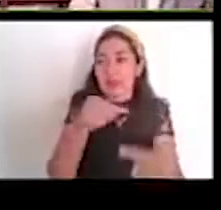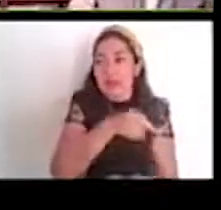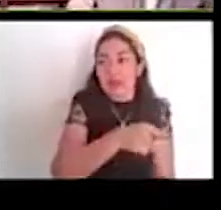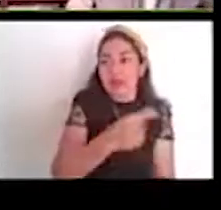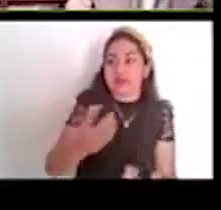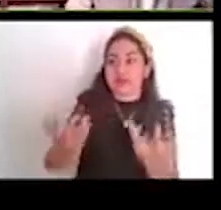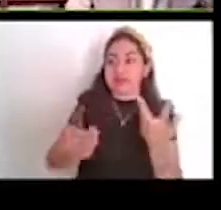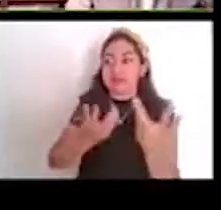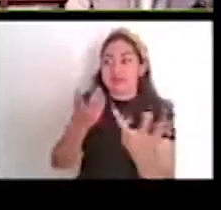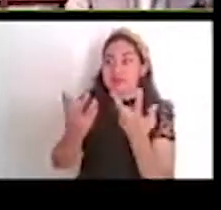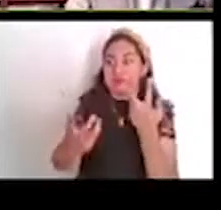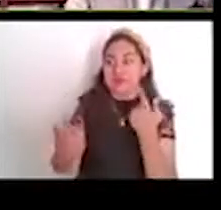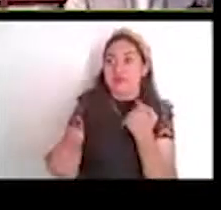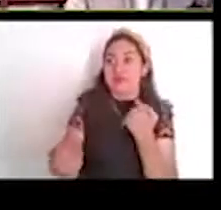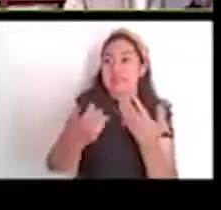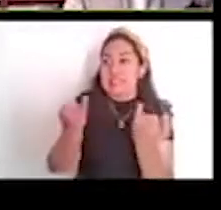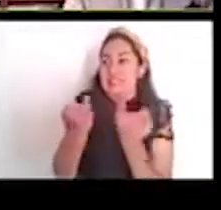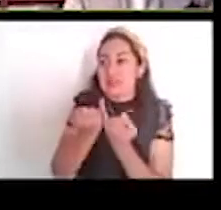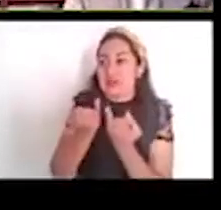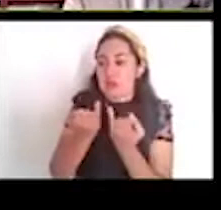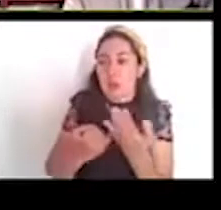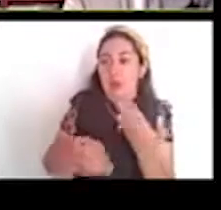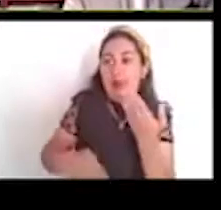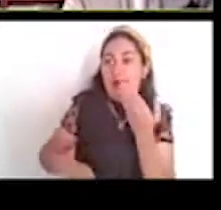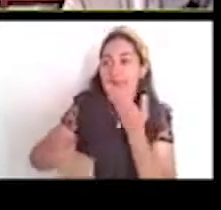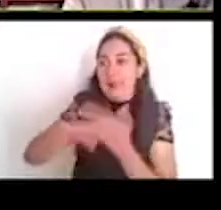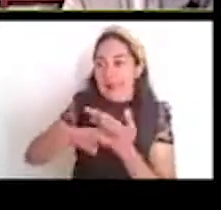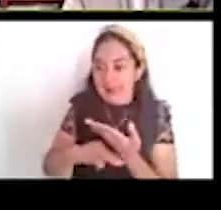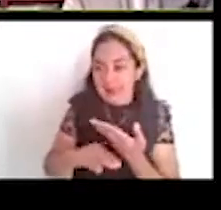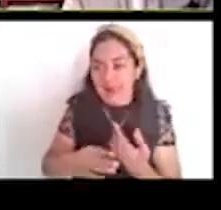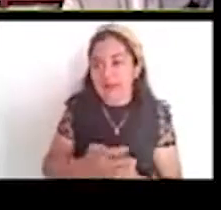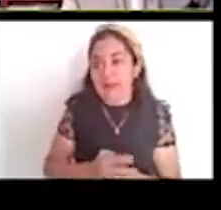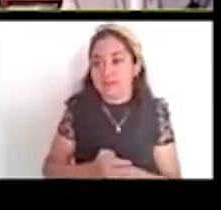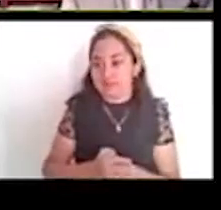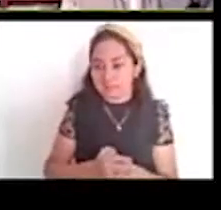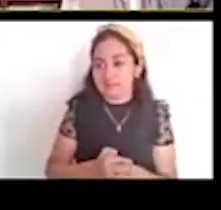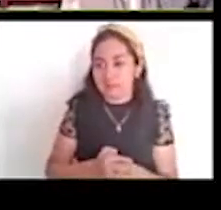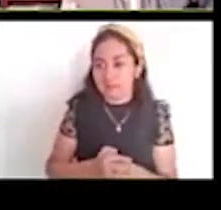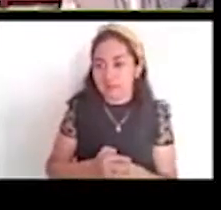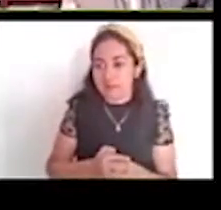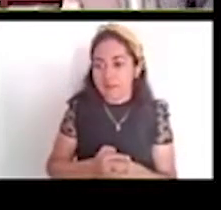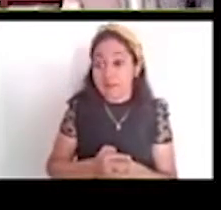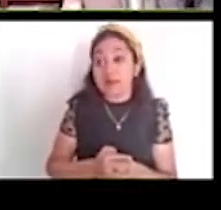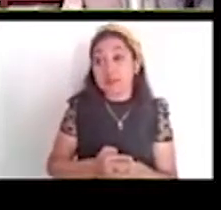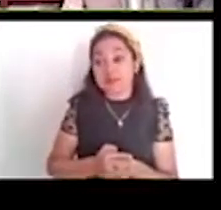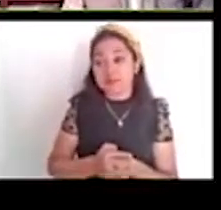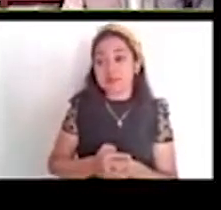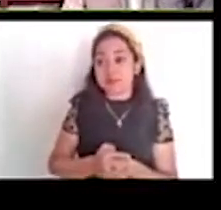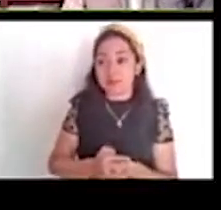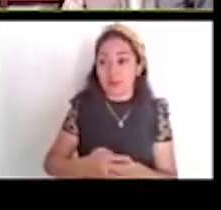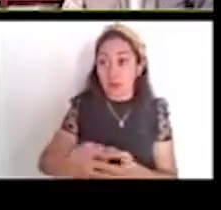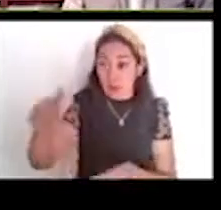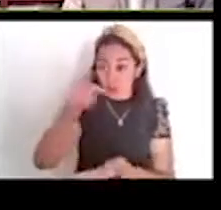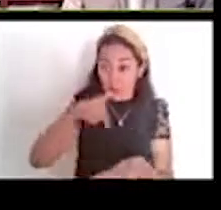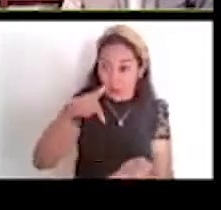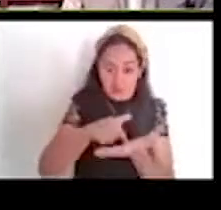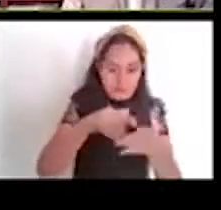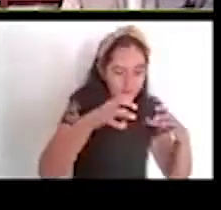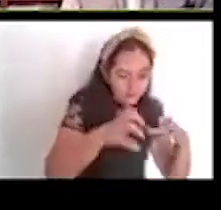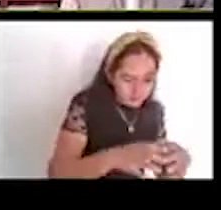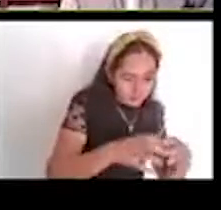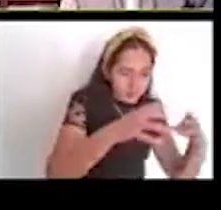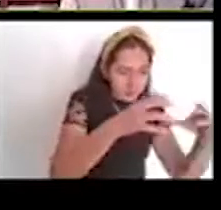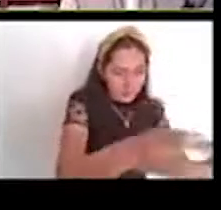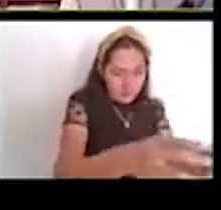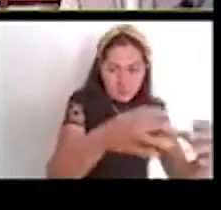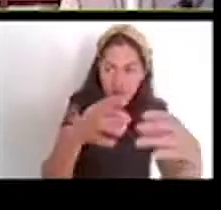resto de habitantes de la cuenca. La sobreposición y